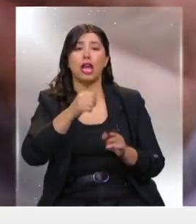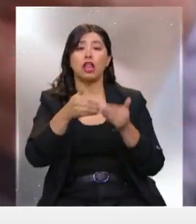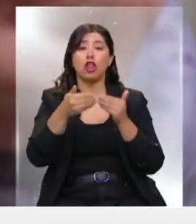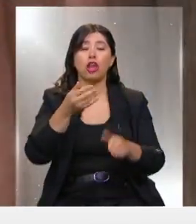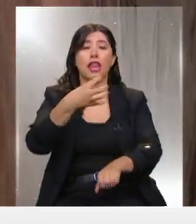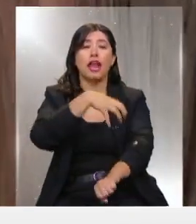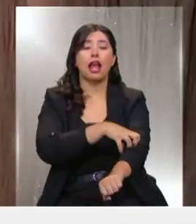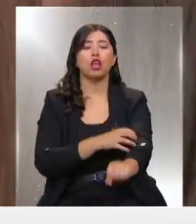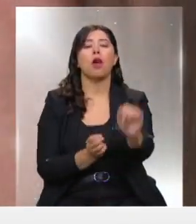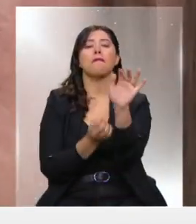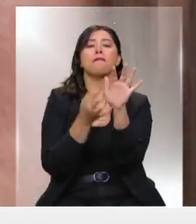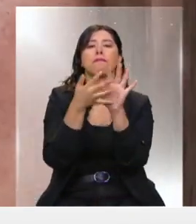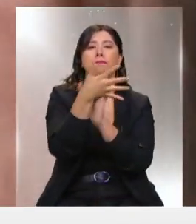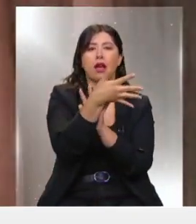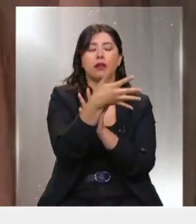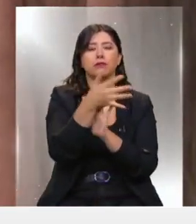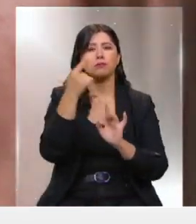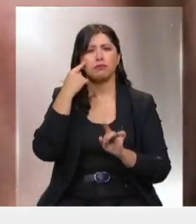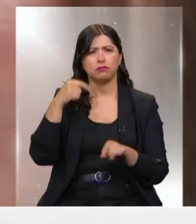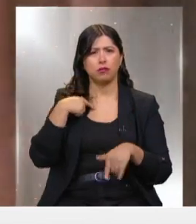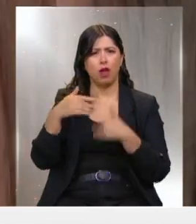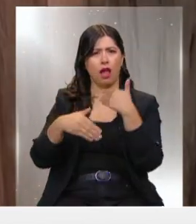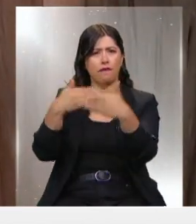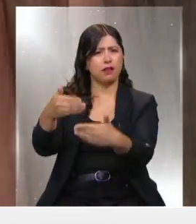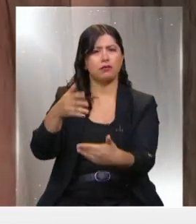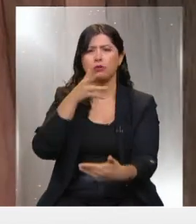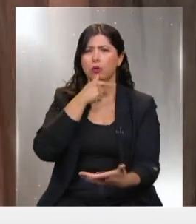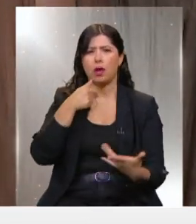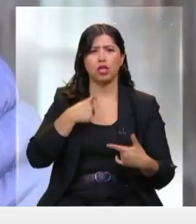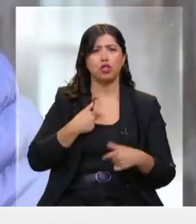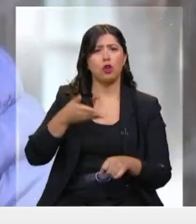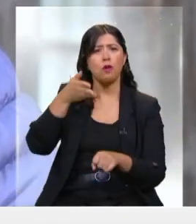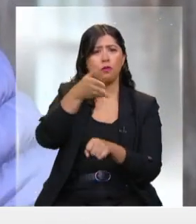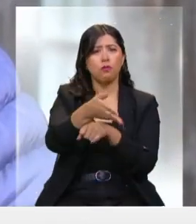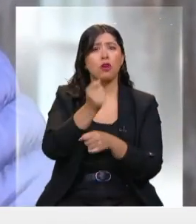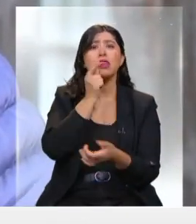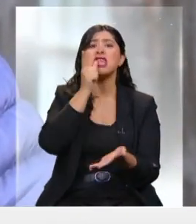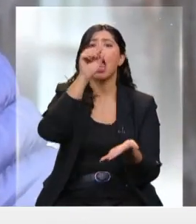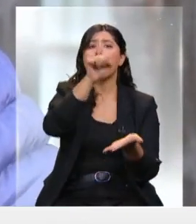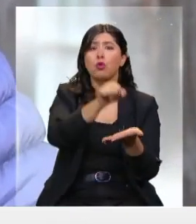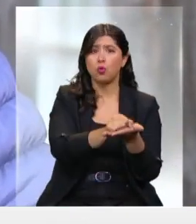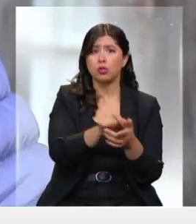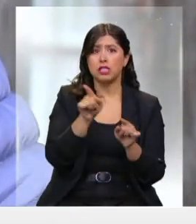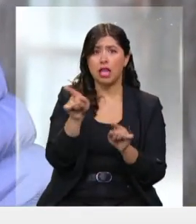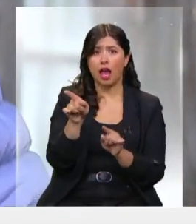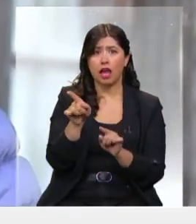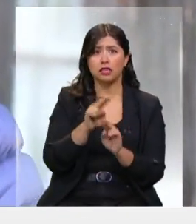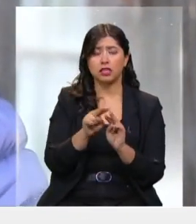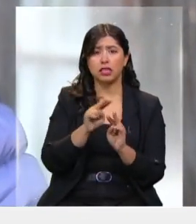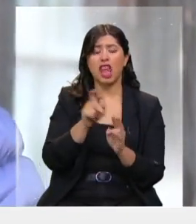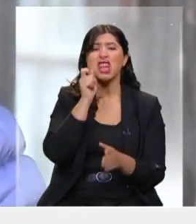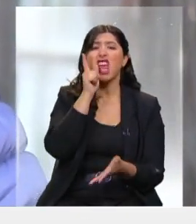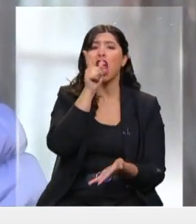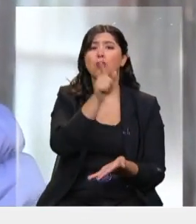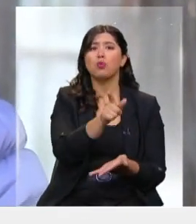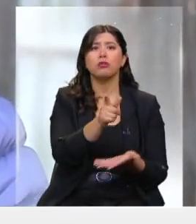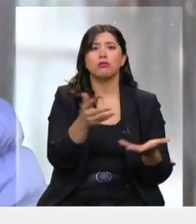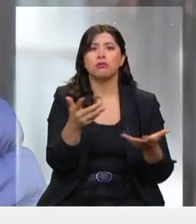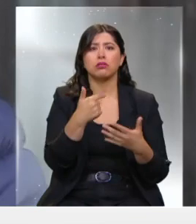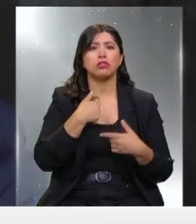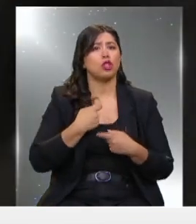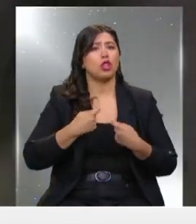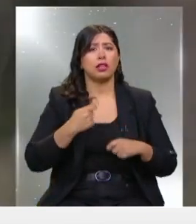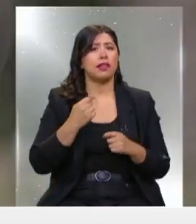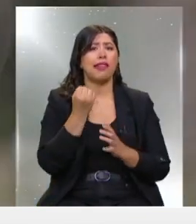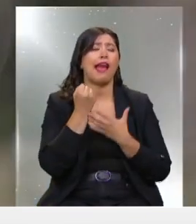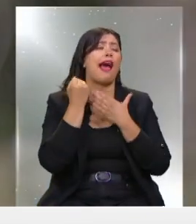avanza. Yo cuando fui a denunciarlo, fue porque yo intenté quitarme la